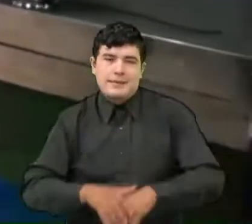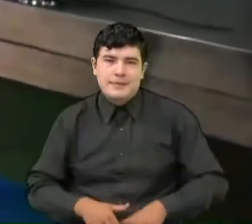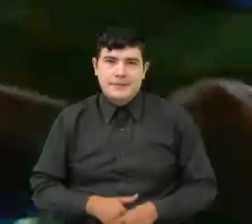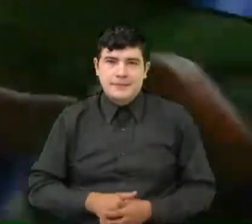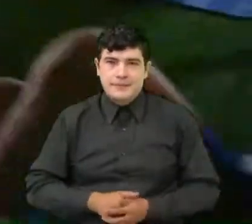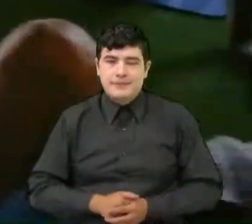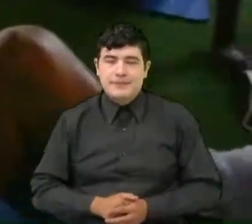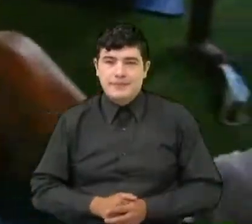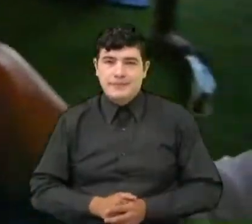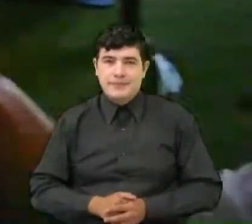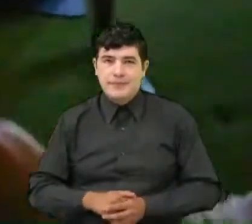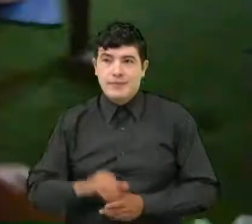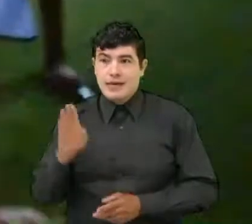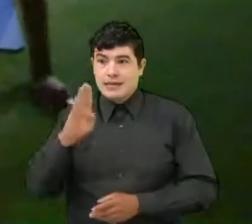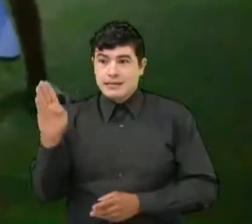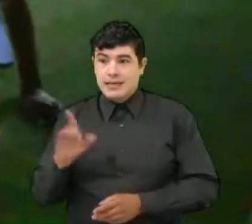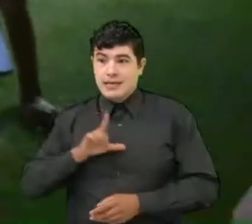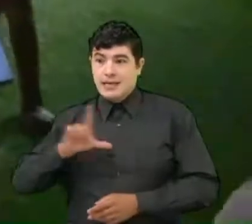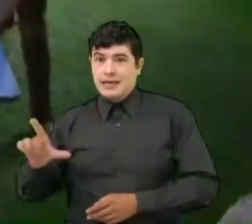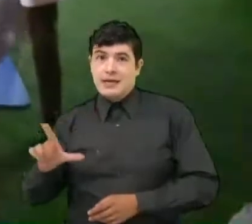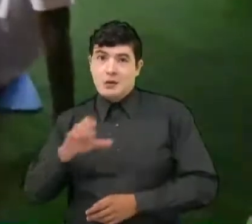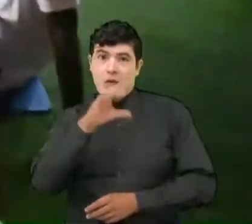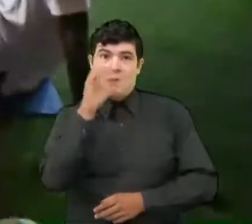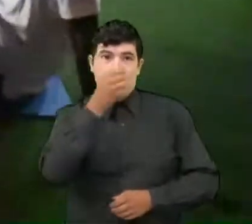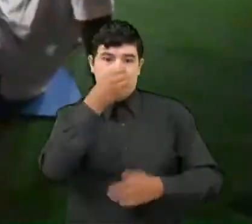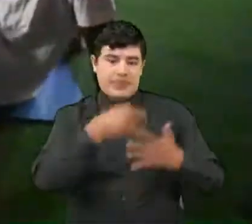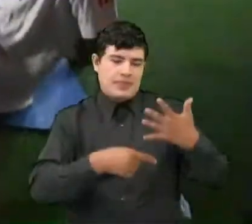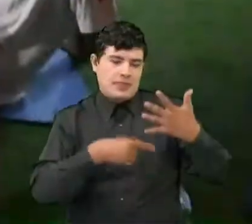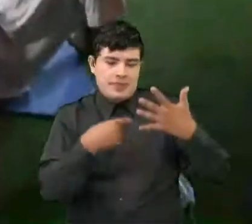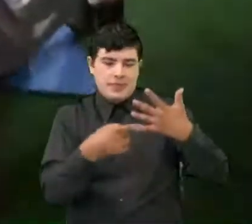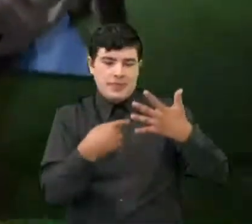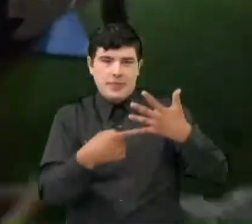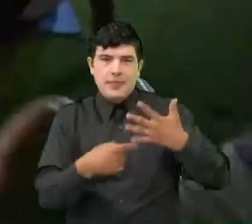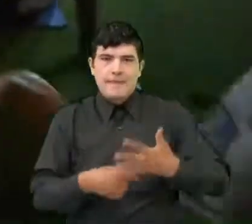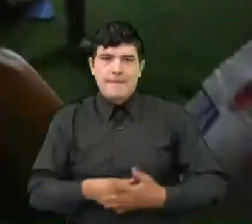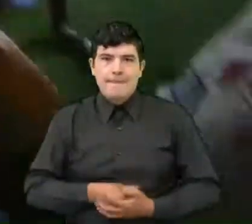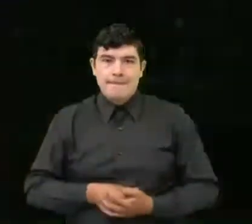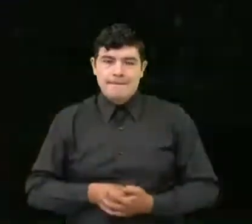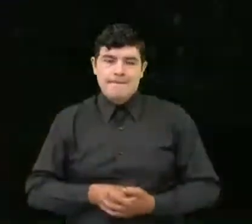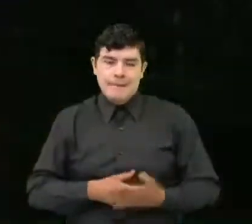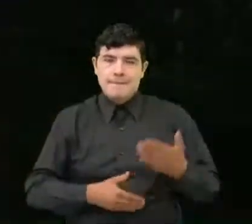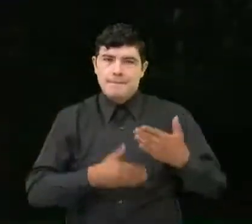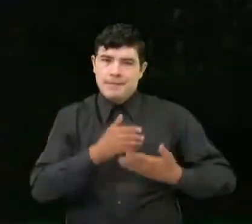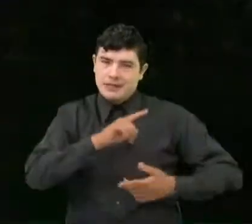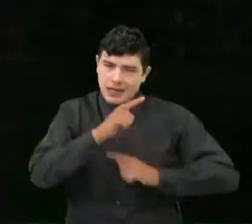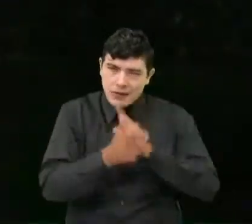4 unidades. Empieza el camino de Reinaldo al Campeonato Mundial de Qatar 2022.